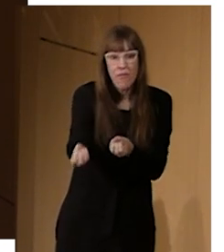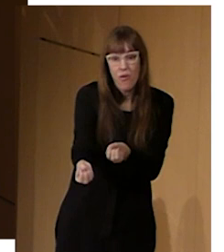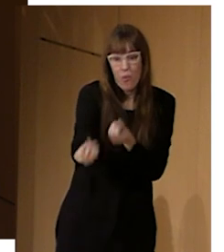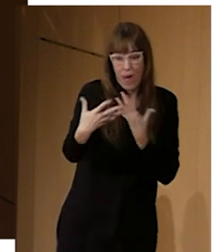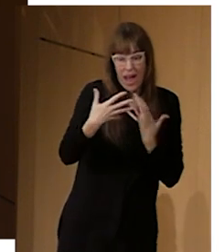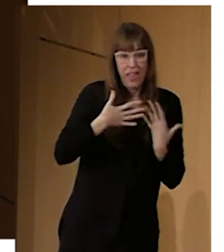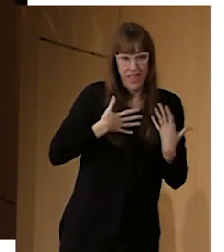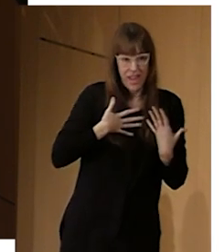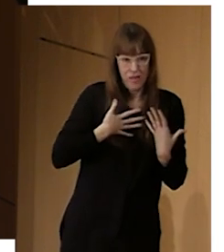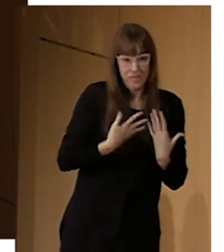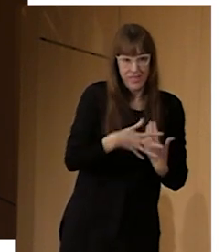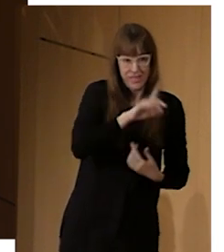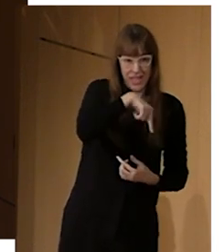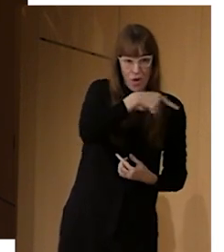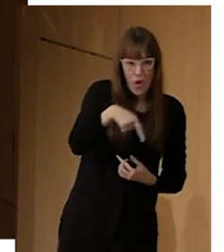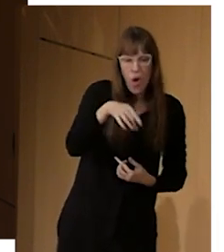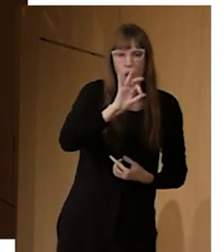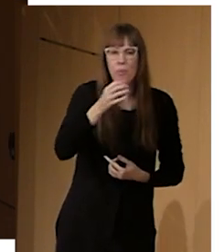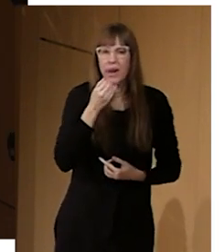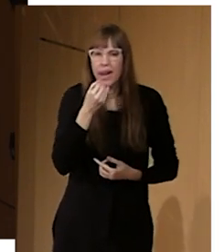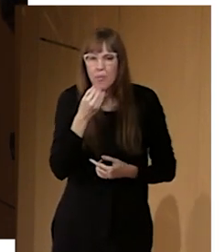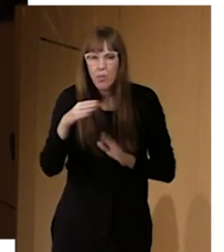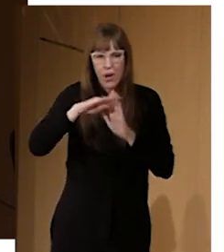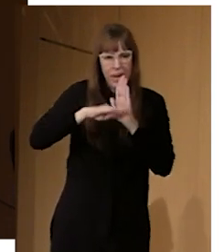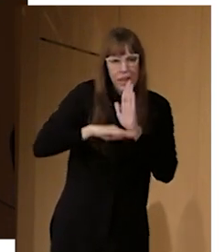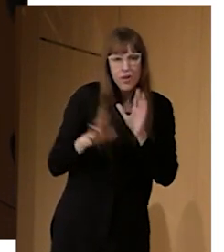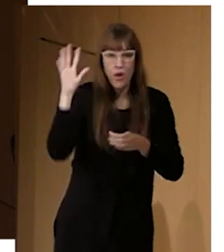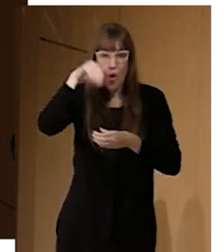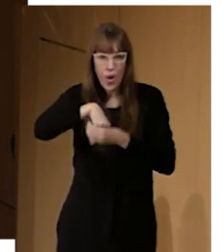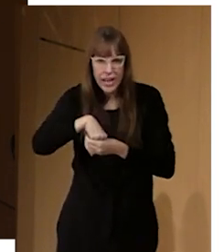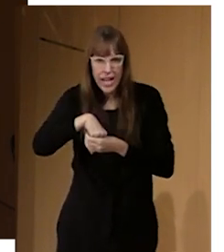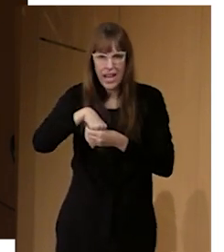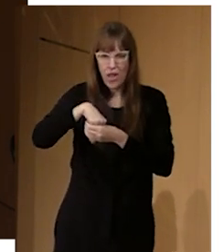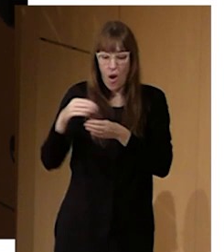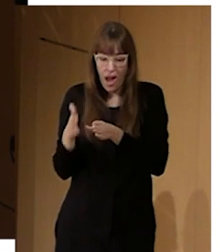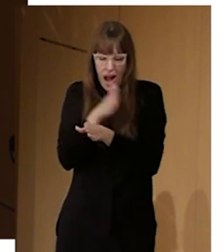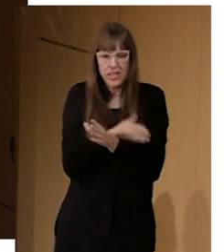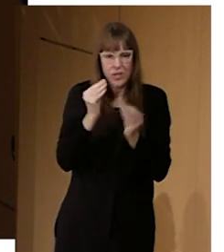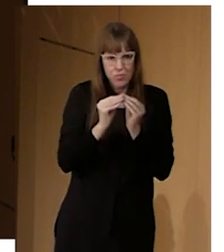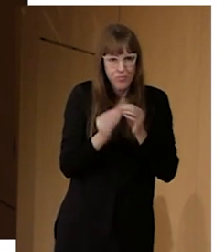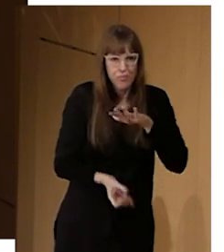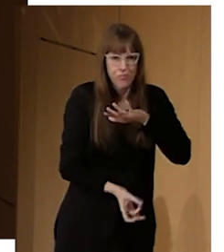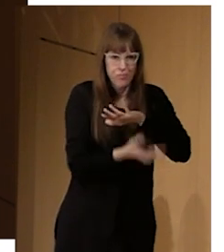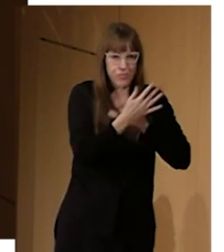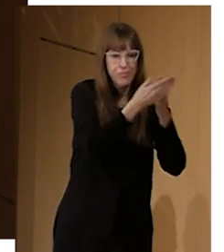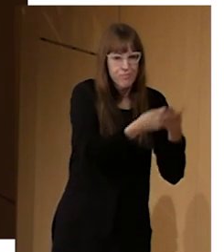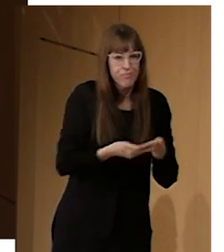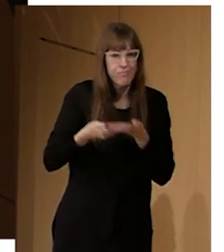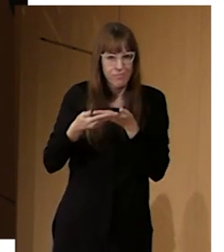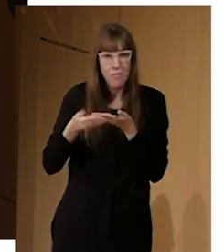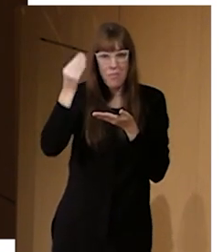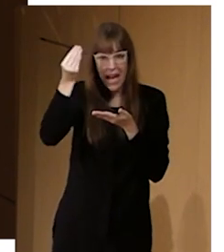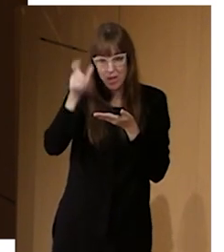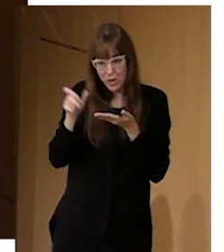diseñado las programaciones y los contenidos pensando también en ellos que son para ellos que van a encontrar las medidas de